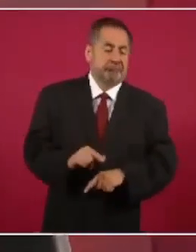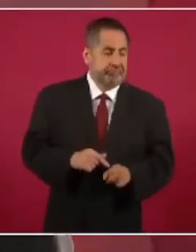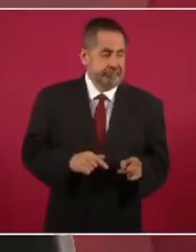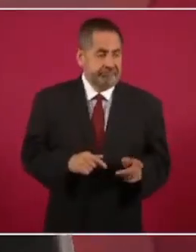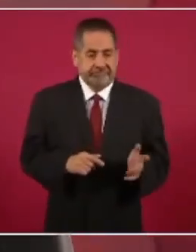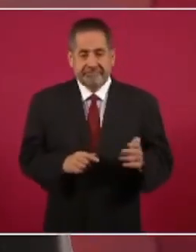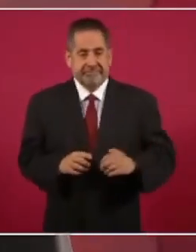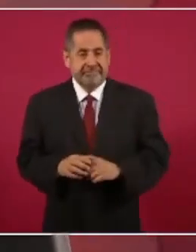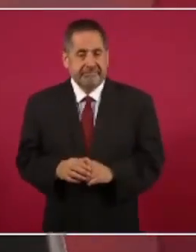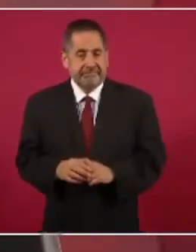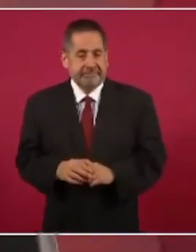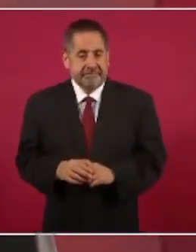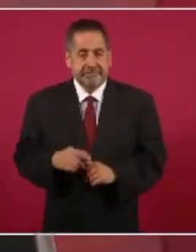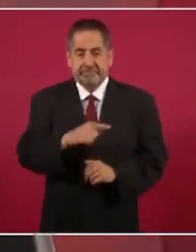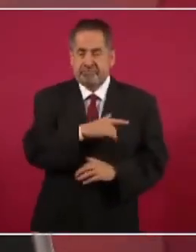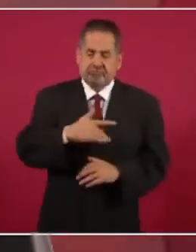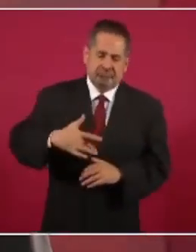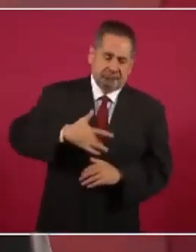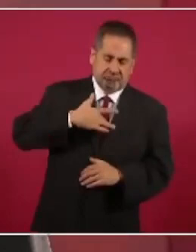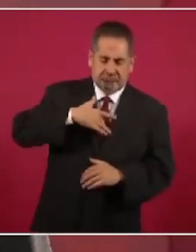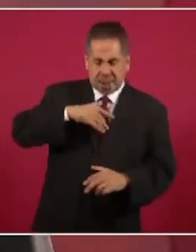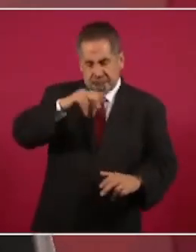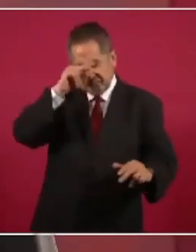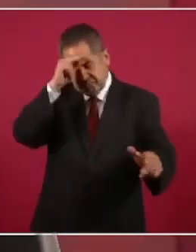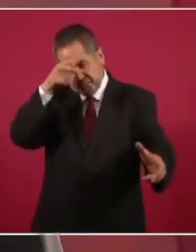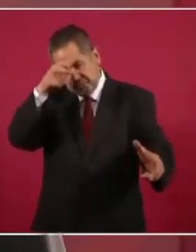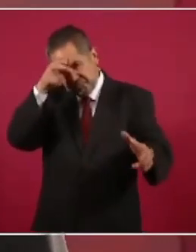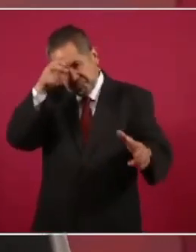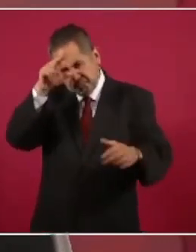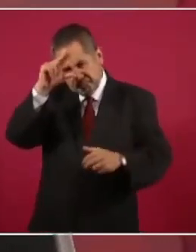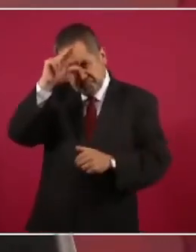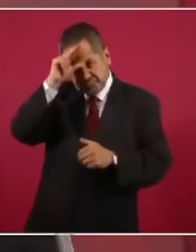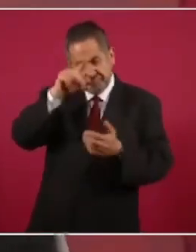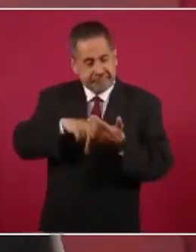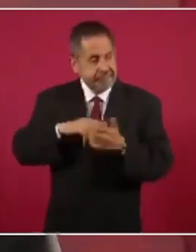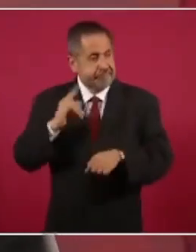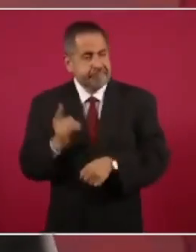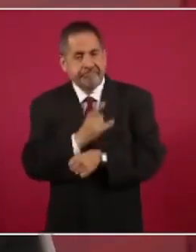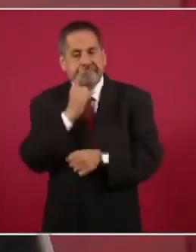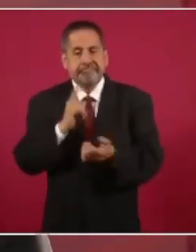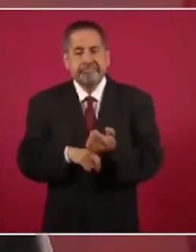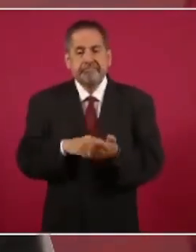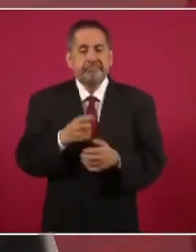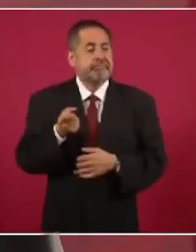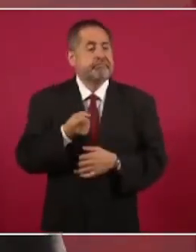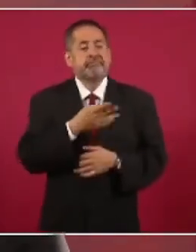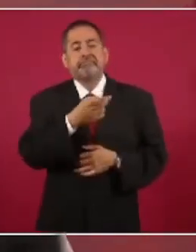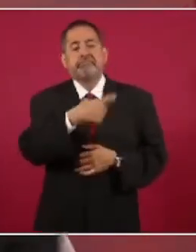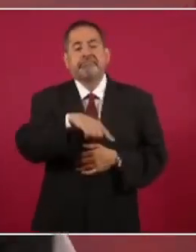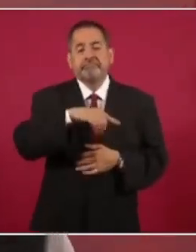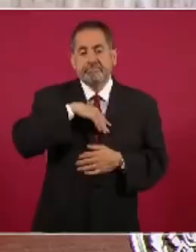se sentían sabiondos y algunos hasta